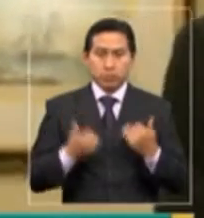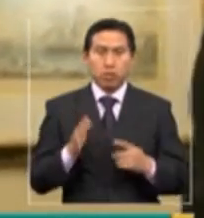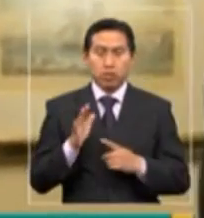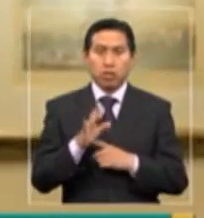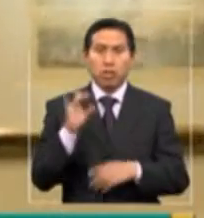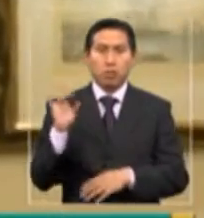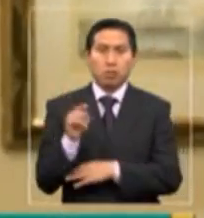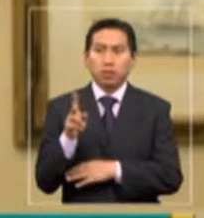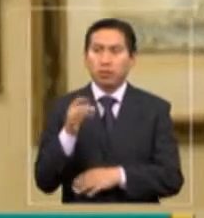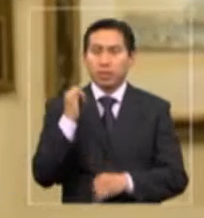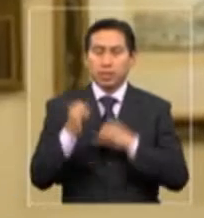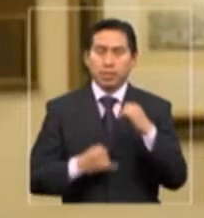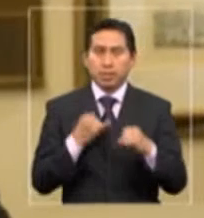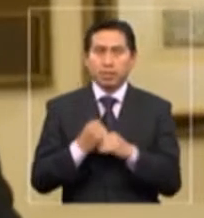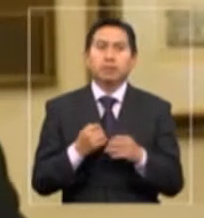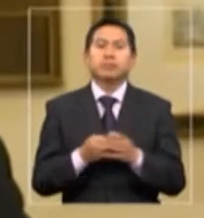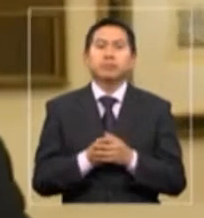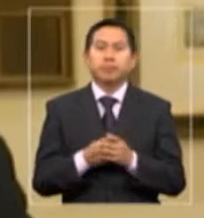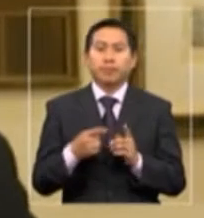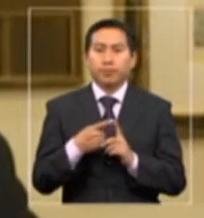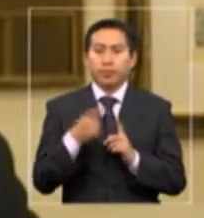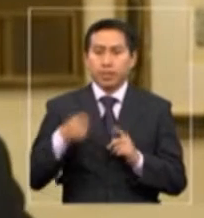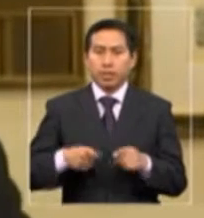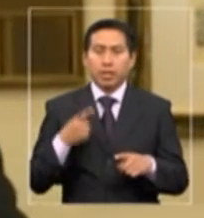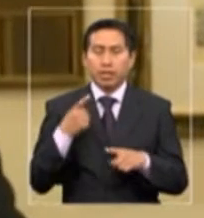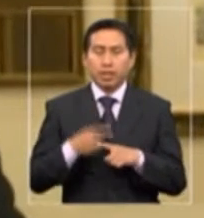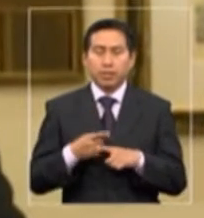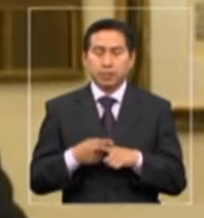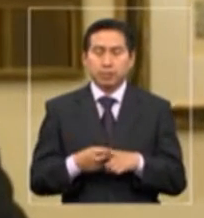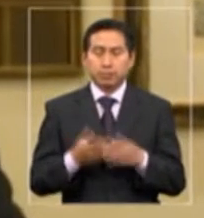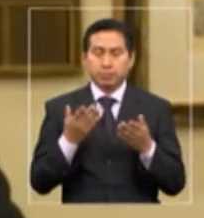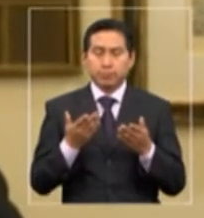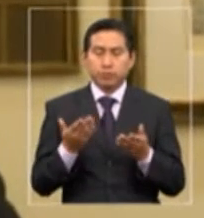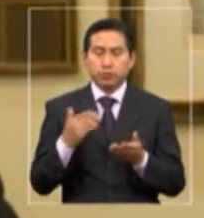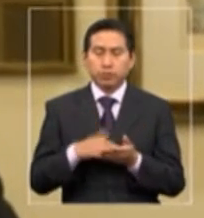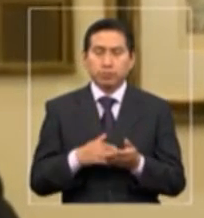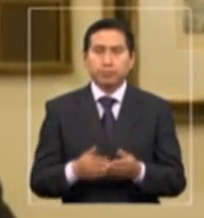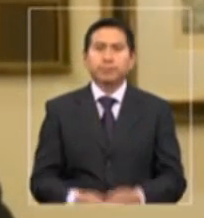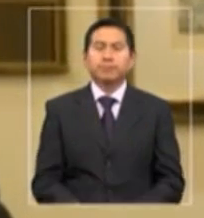Bolivia TV Internacional, desde Atenas, Grecia. Volvemos hasta Estudios Contigo.